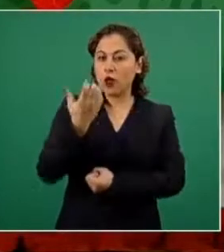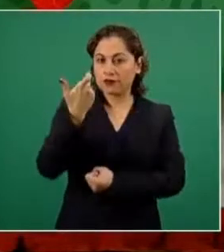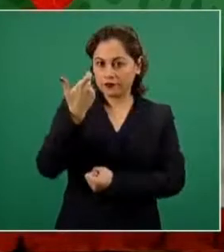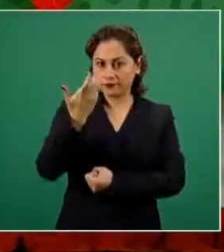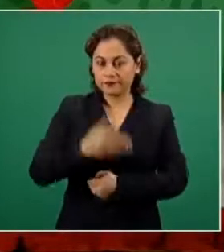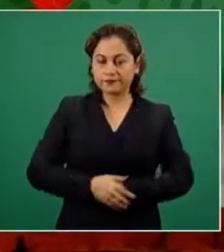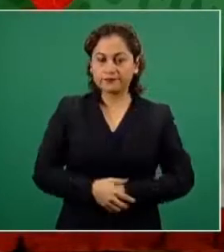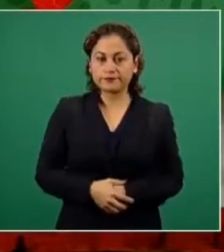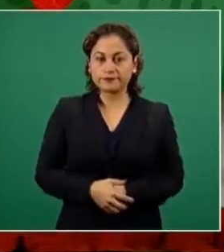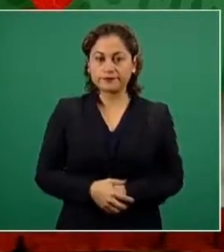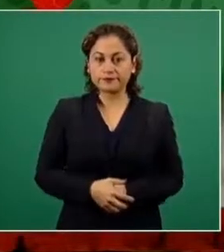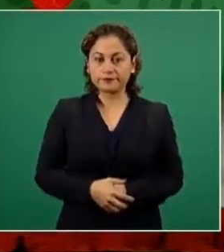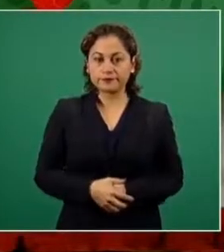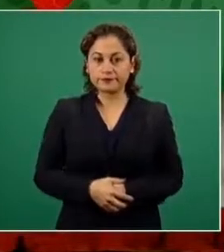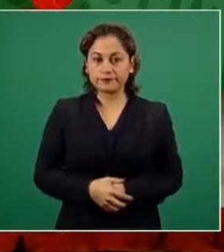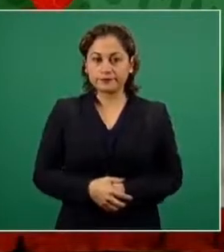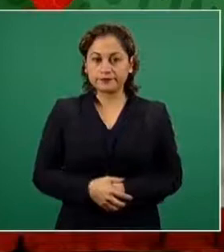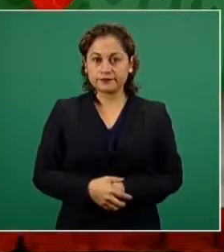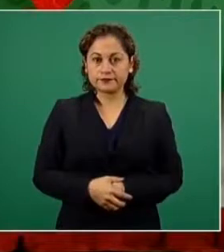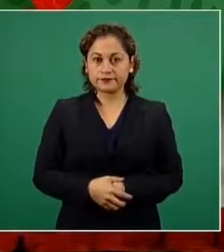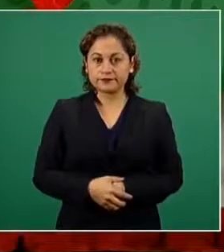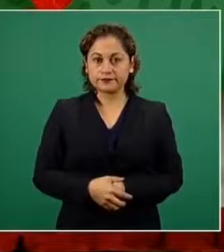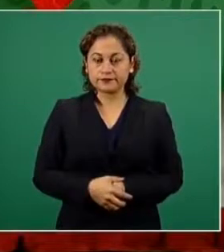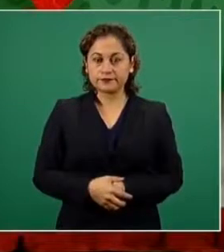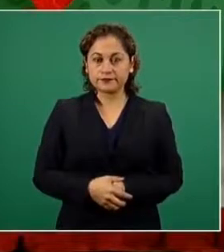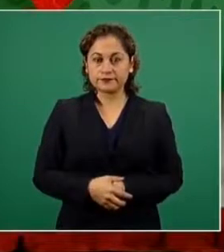Por eso es récord.